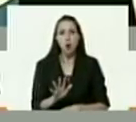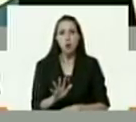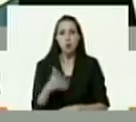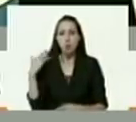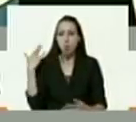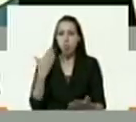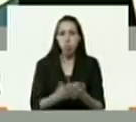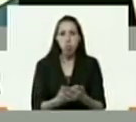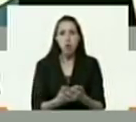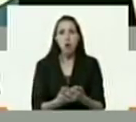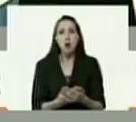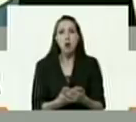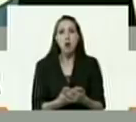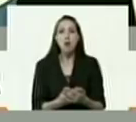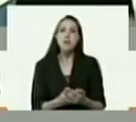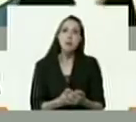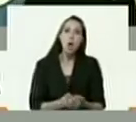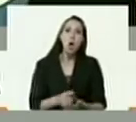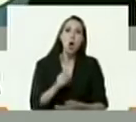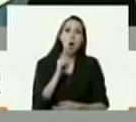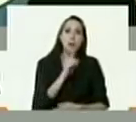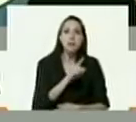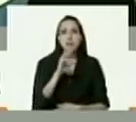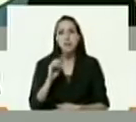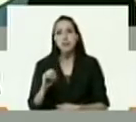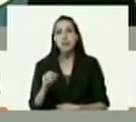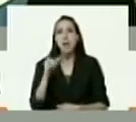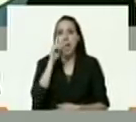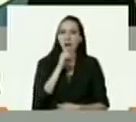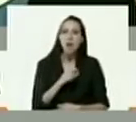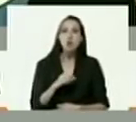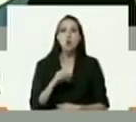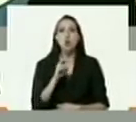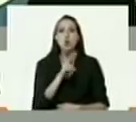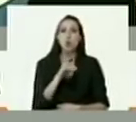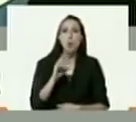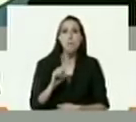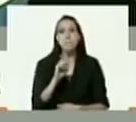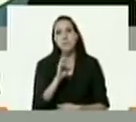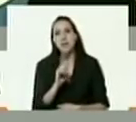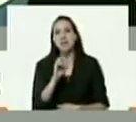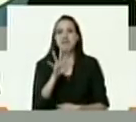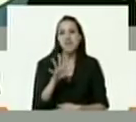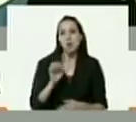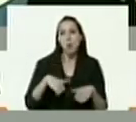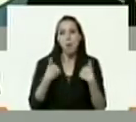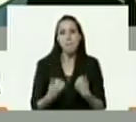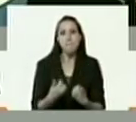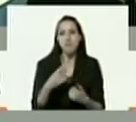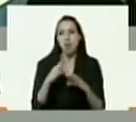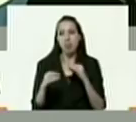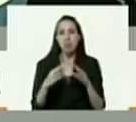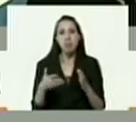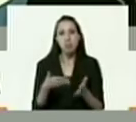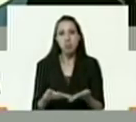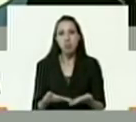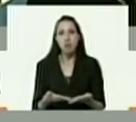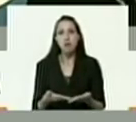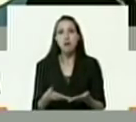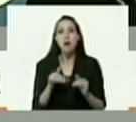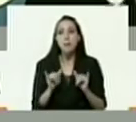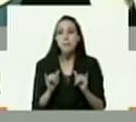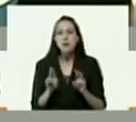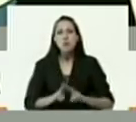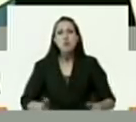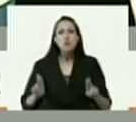desde hace una década, y habla ya del año 2005, imagínense ustedes, y qué ha hecho en realidad el sistema de Naciones Unidas